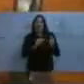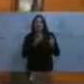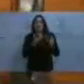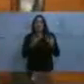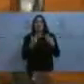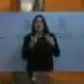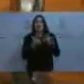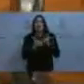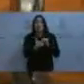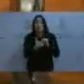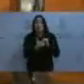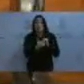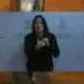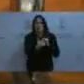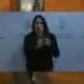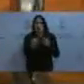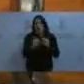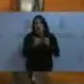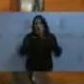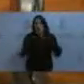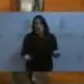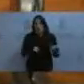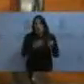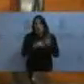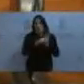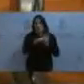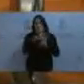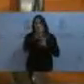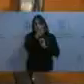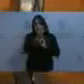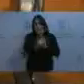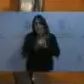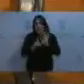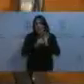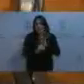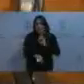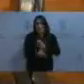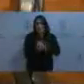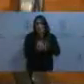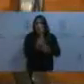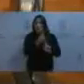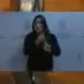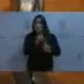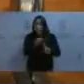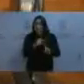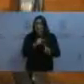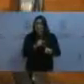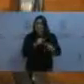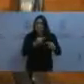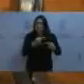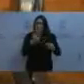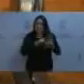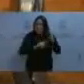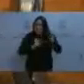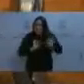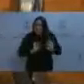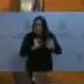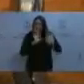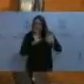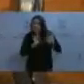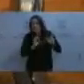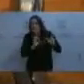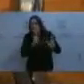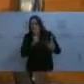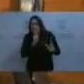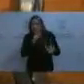administrativo con su publicación en el BOPA de dicho decreto. A esta pregunta ya es más difícil dar una respuesta precisa